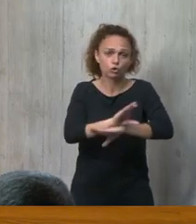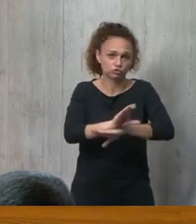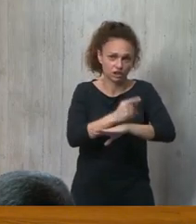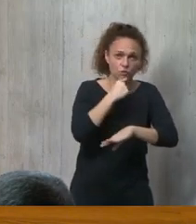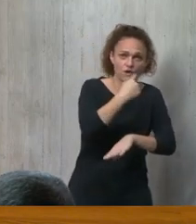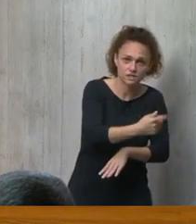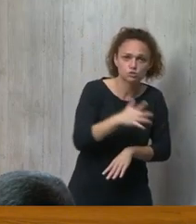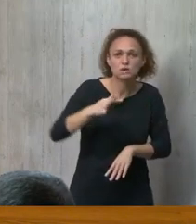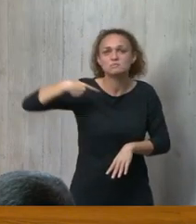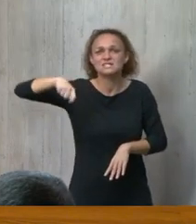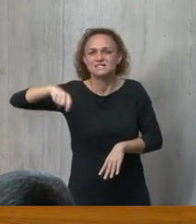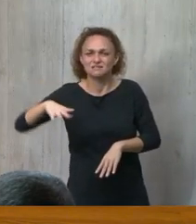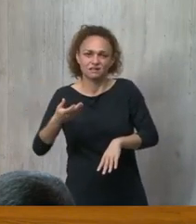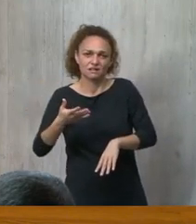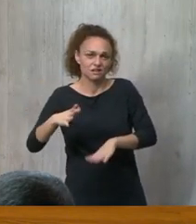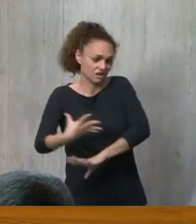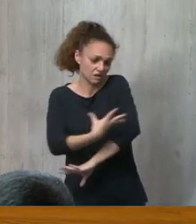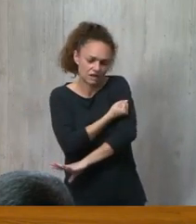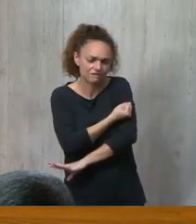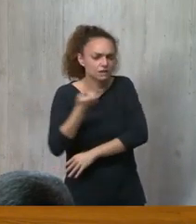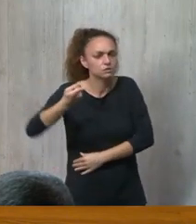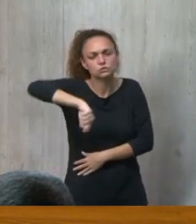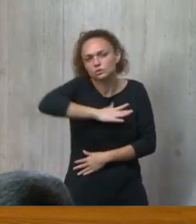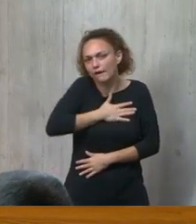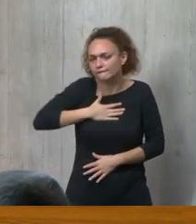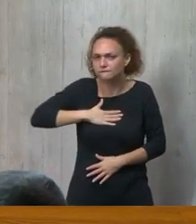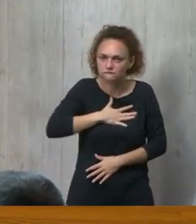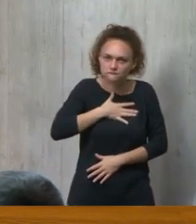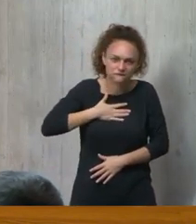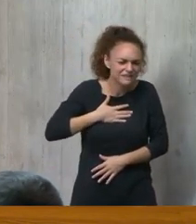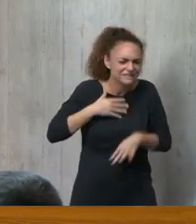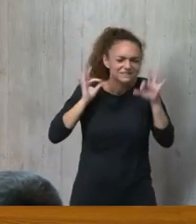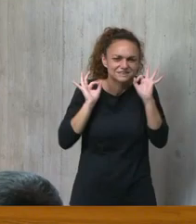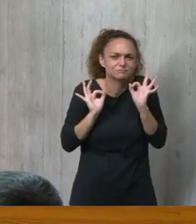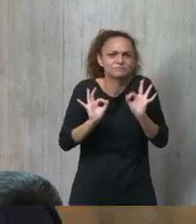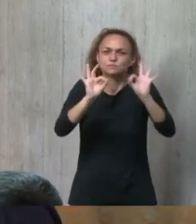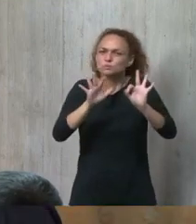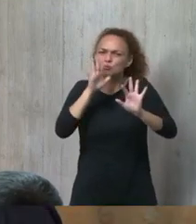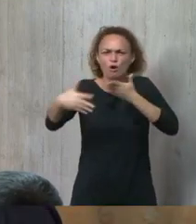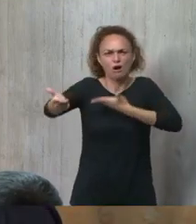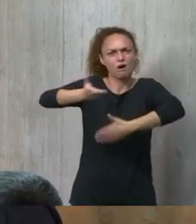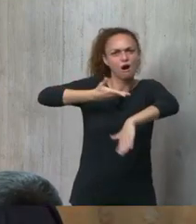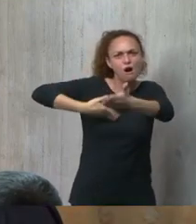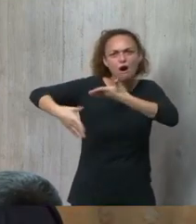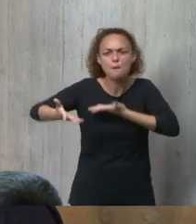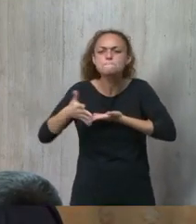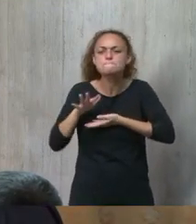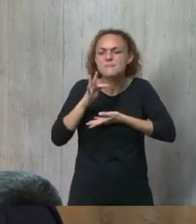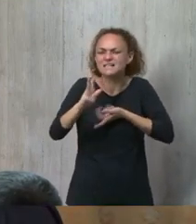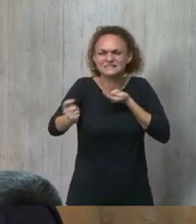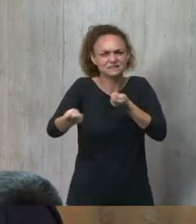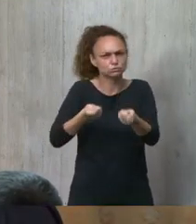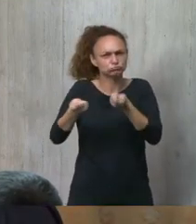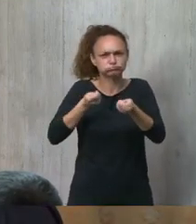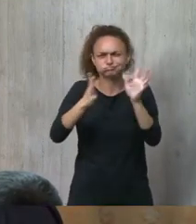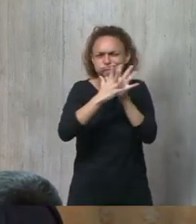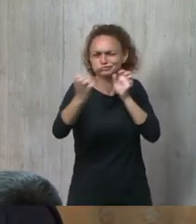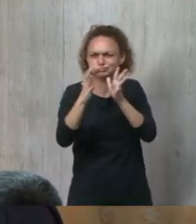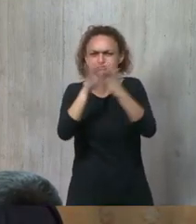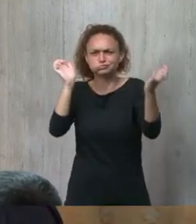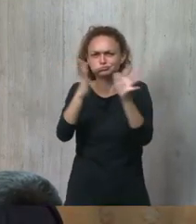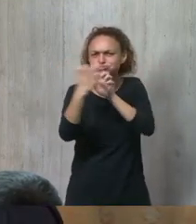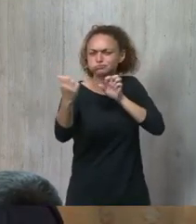Cabildo, enorme satisfacción, sobre todo por la colaboración y estrecha coordinación en todo el dispositivo de emergencia que se